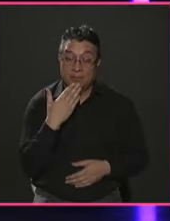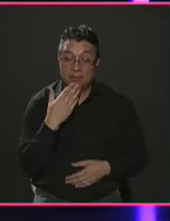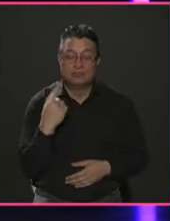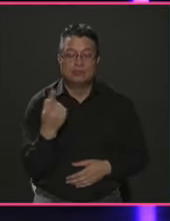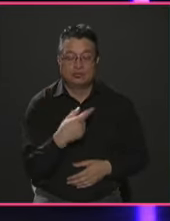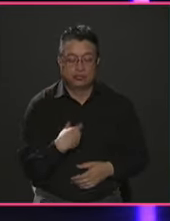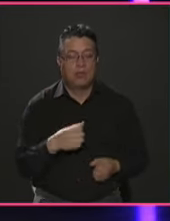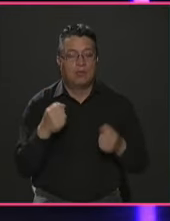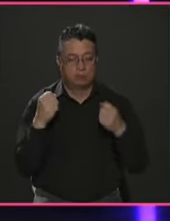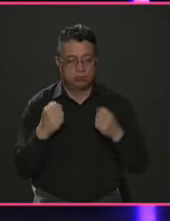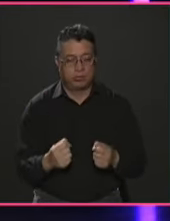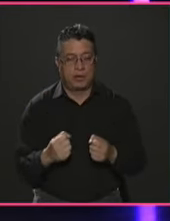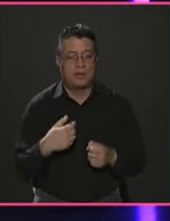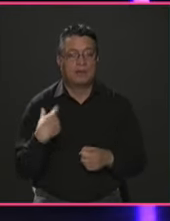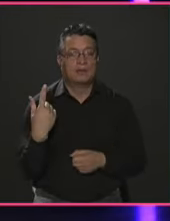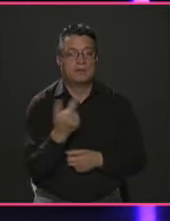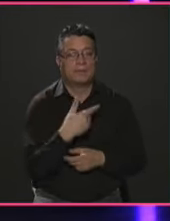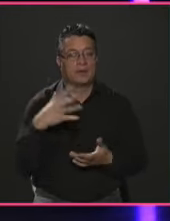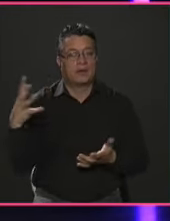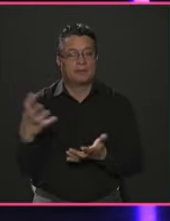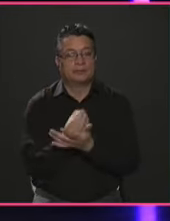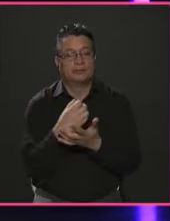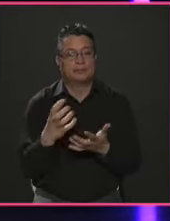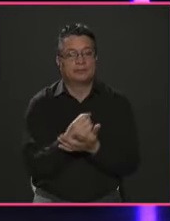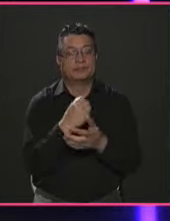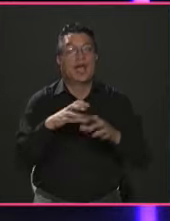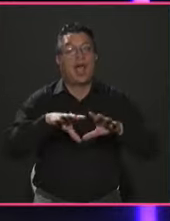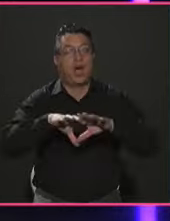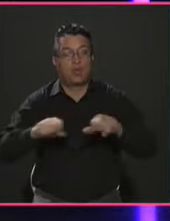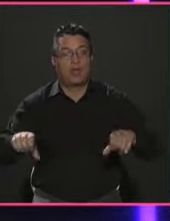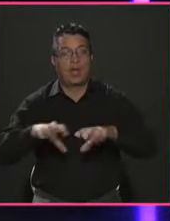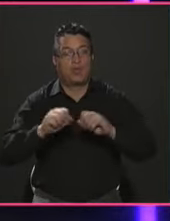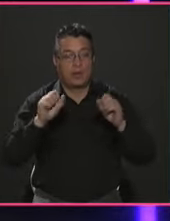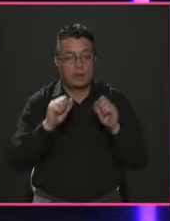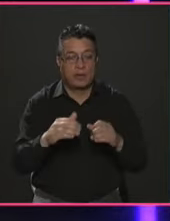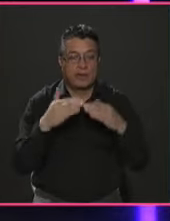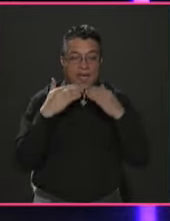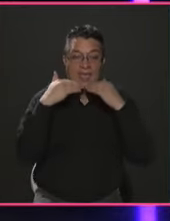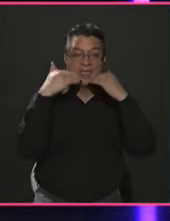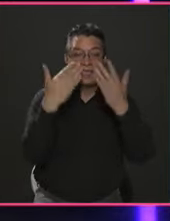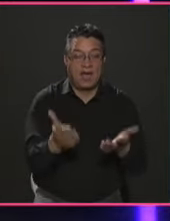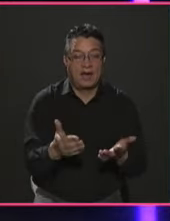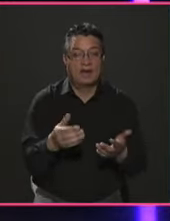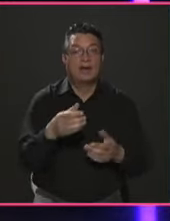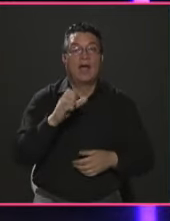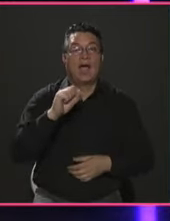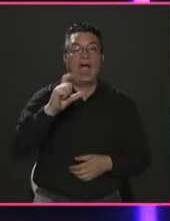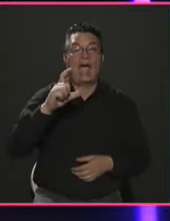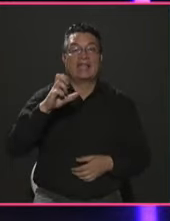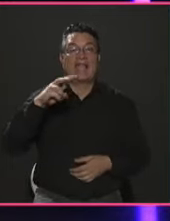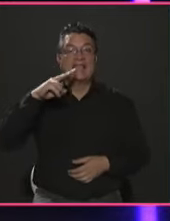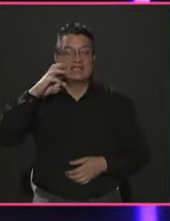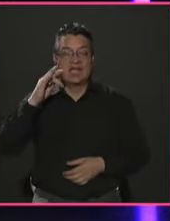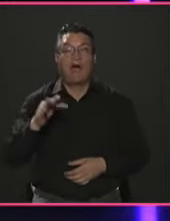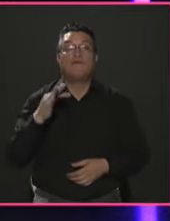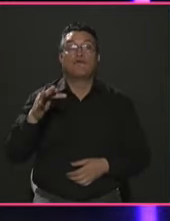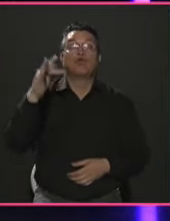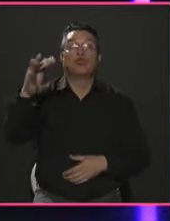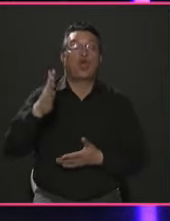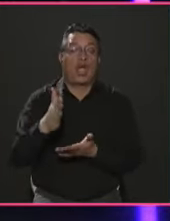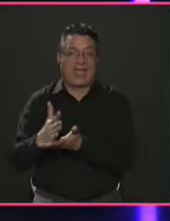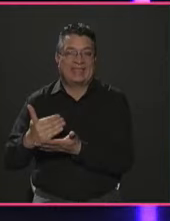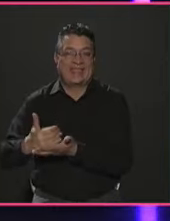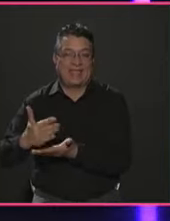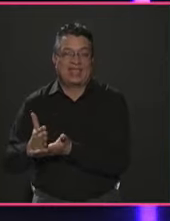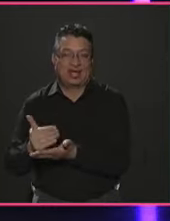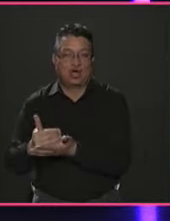somos capaces de lograr acuerdos para poder generar una agencia de futuro estratégico si